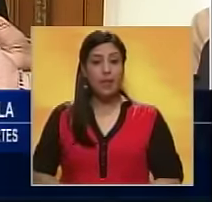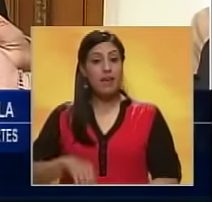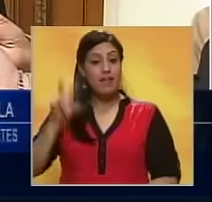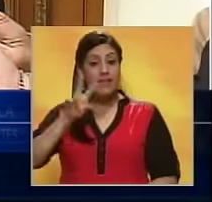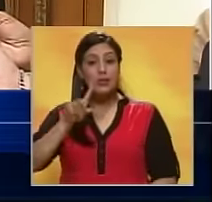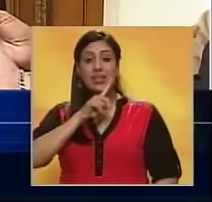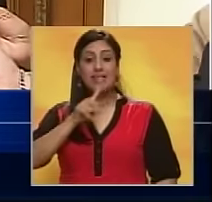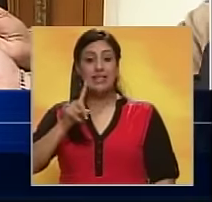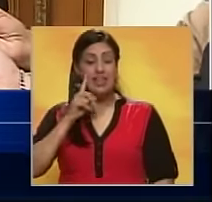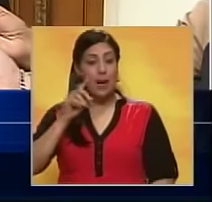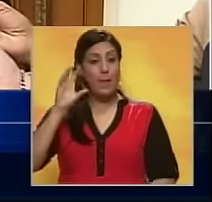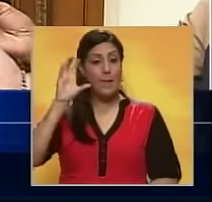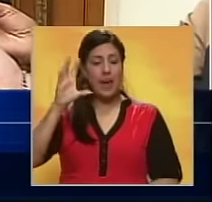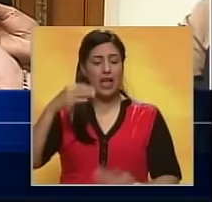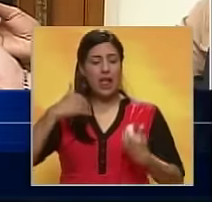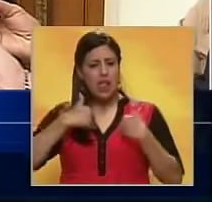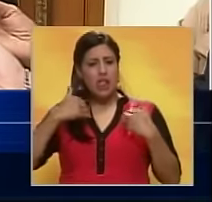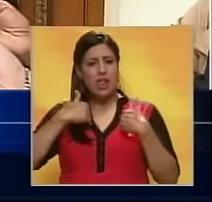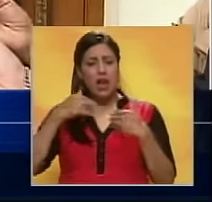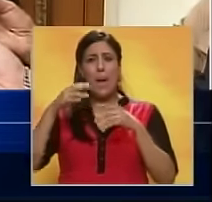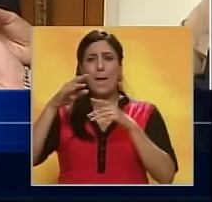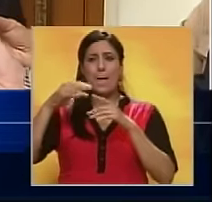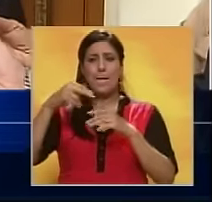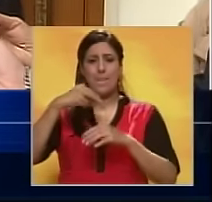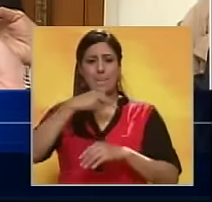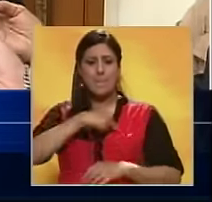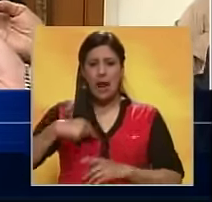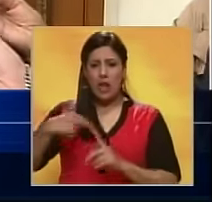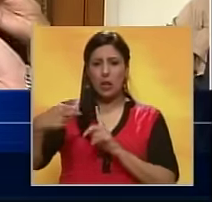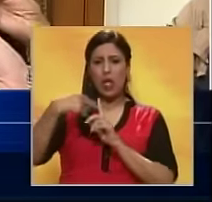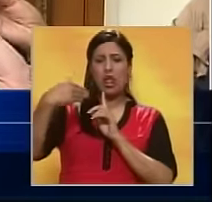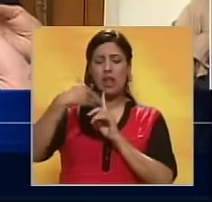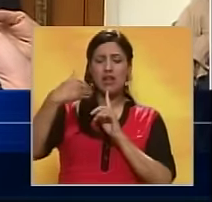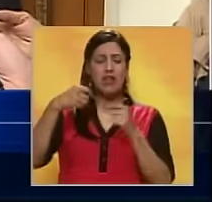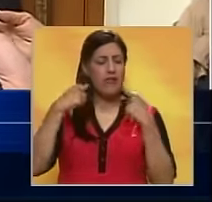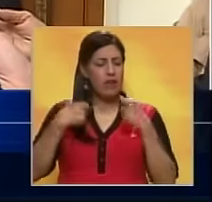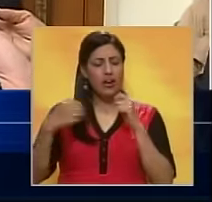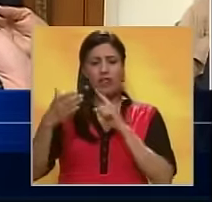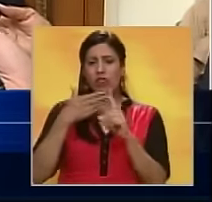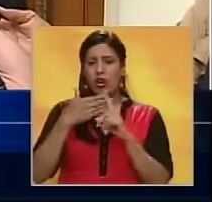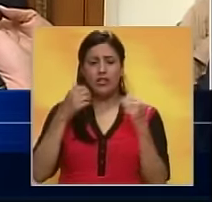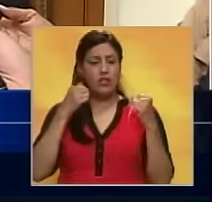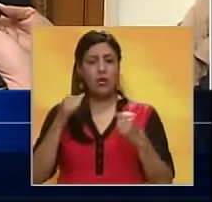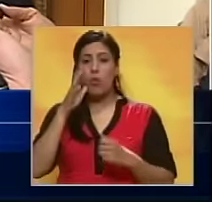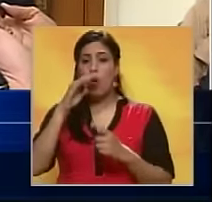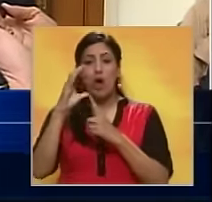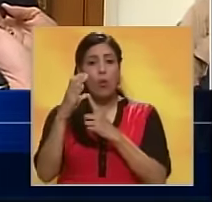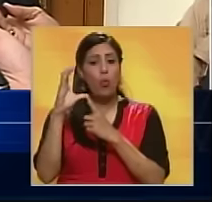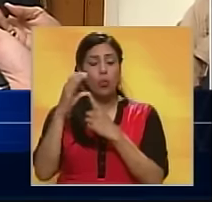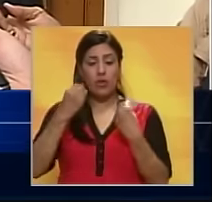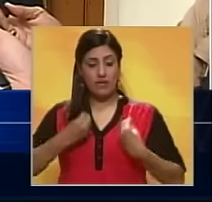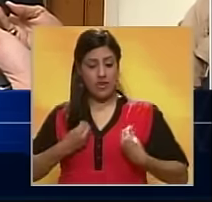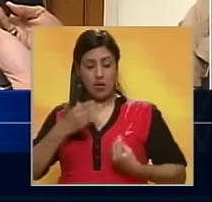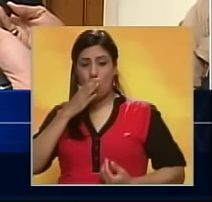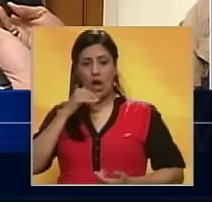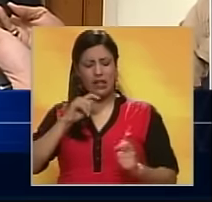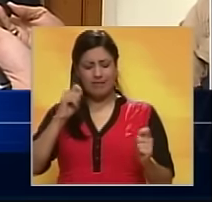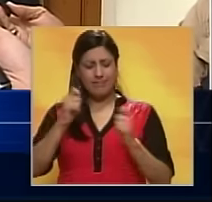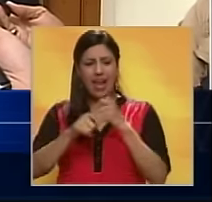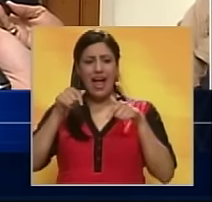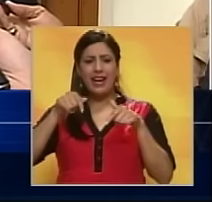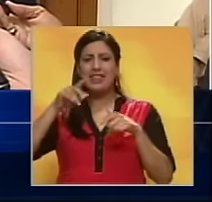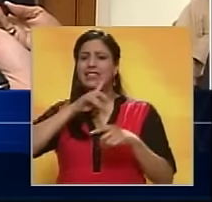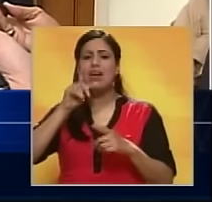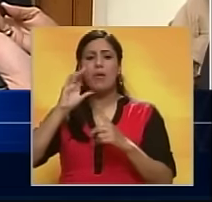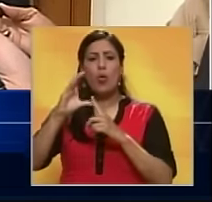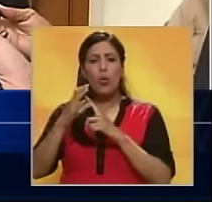Venezuela se ha convertido en un país de víctimas del AMPA, un país de víctimas de la violencia. No hay cultura de la vida en Venezuela, sino todo lo contrario, tenemos